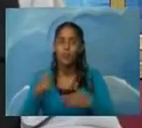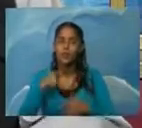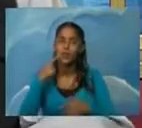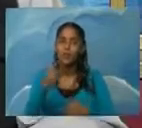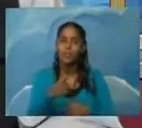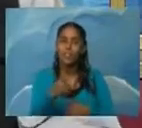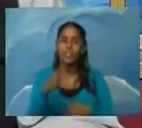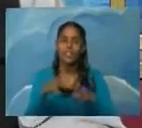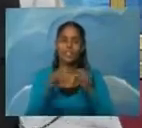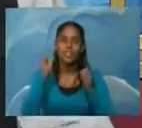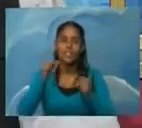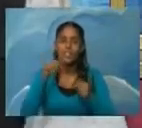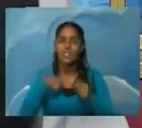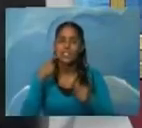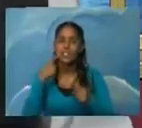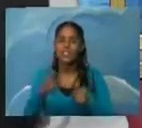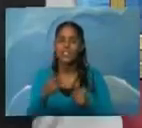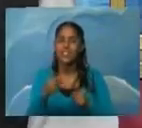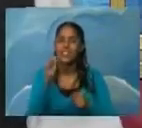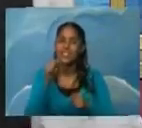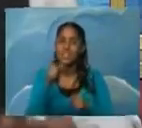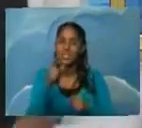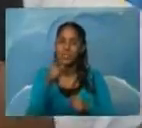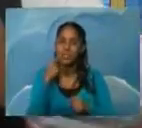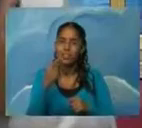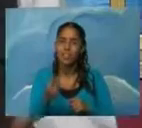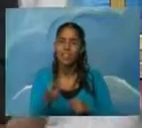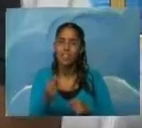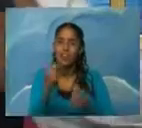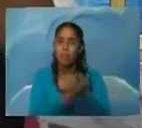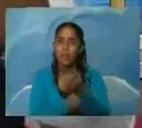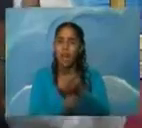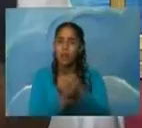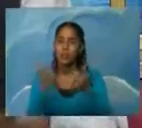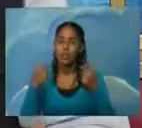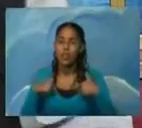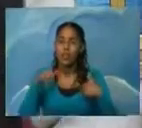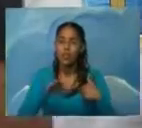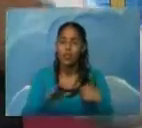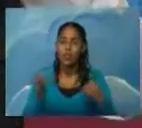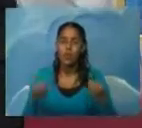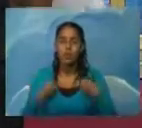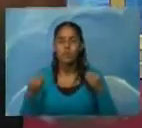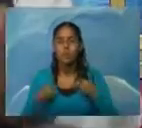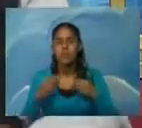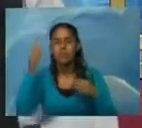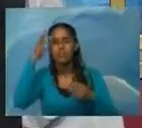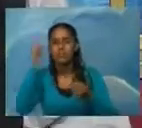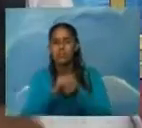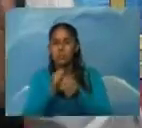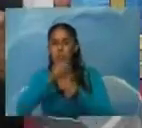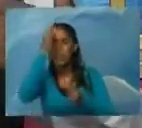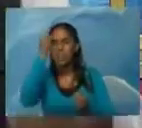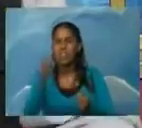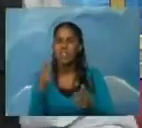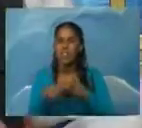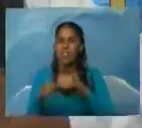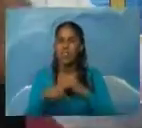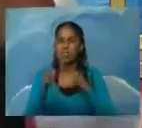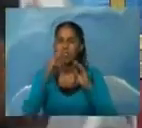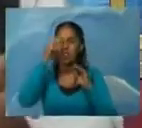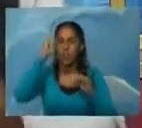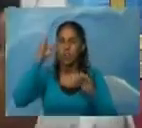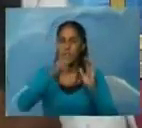Yo te dije, o sea, sí, tú me dijiste. Le decía yo, hermano, porque uno vive esta insensatez, uno cree que las cosas que manda Dios,